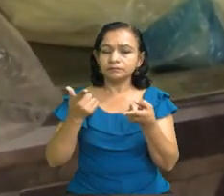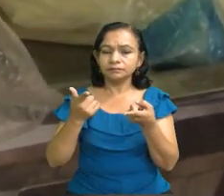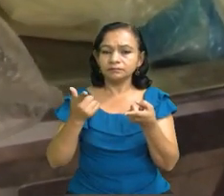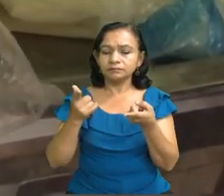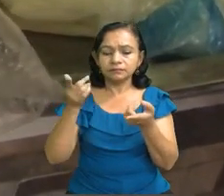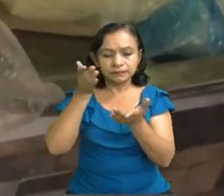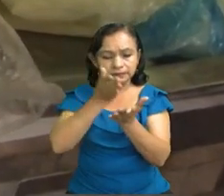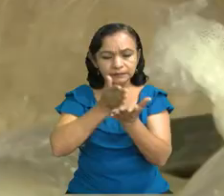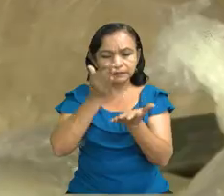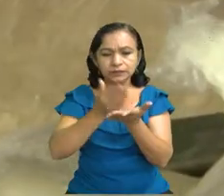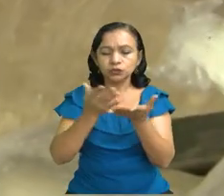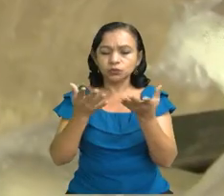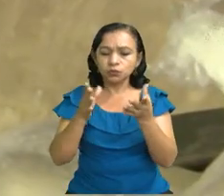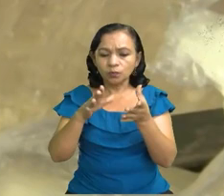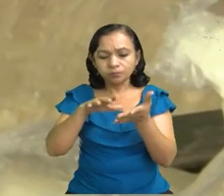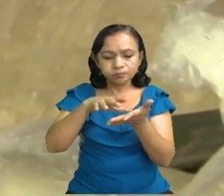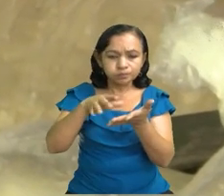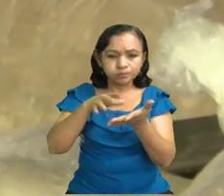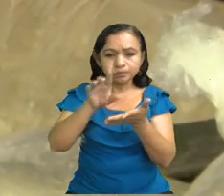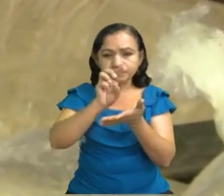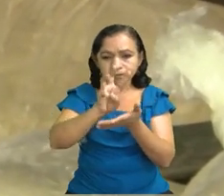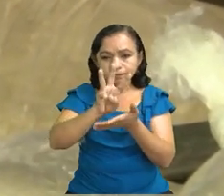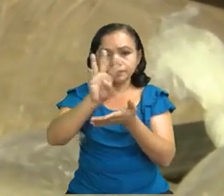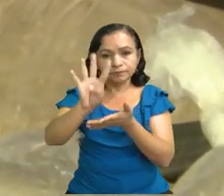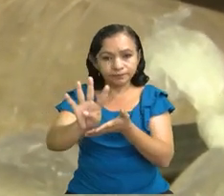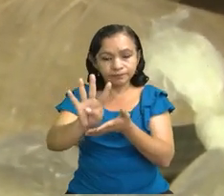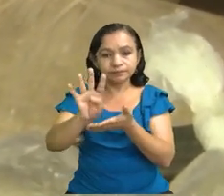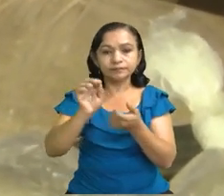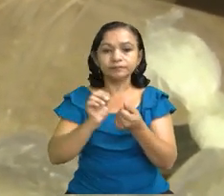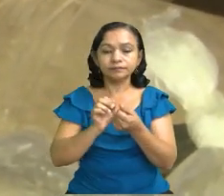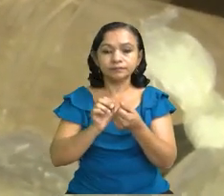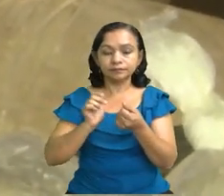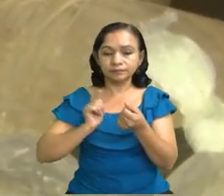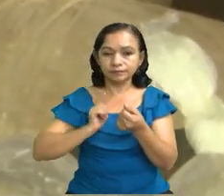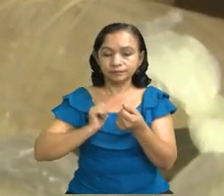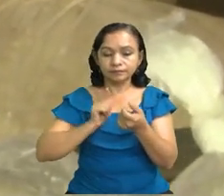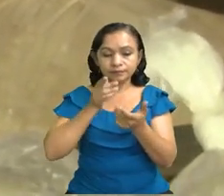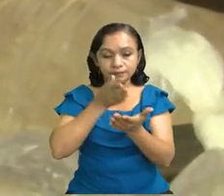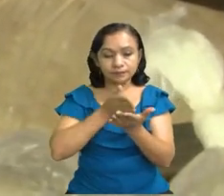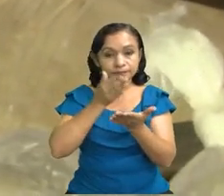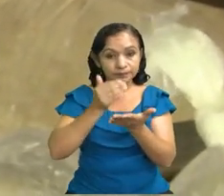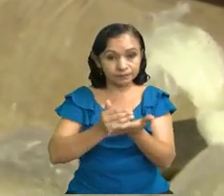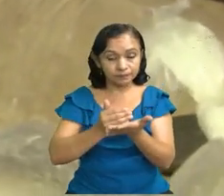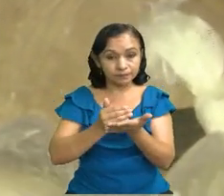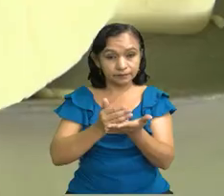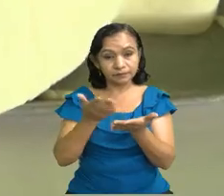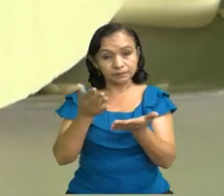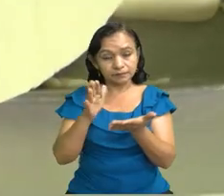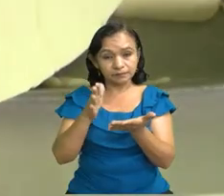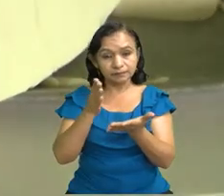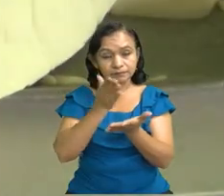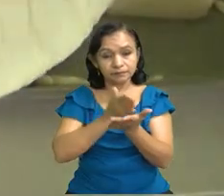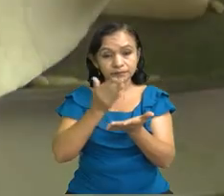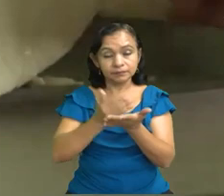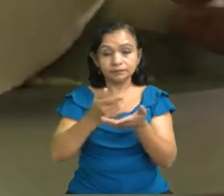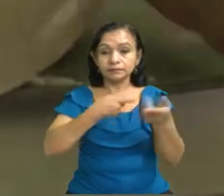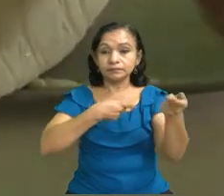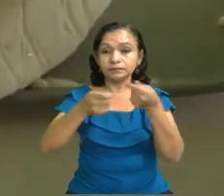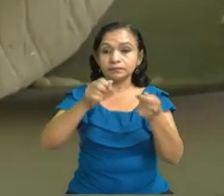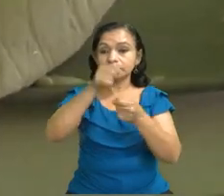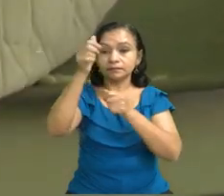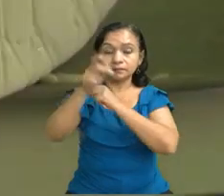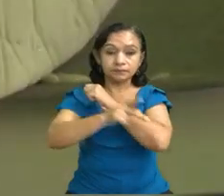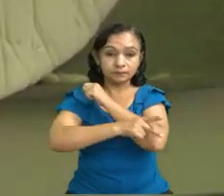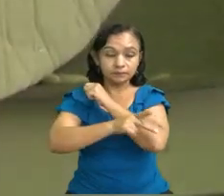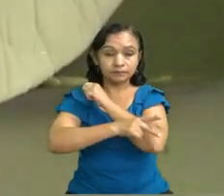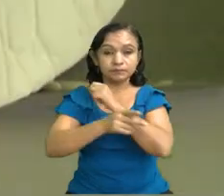el queso suave a 34. Tenemos el queso para exportar, que es